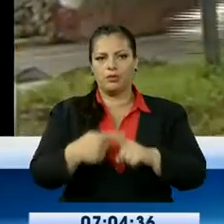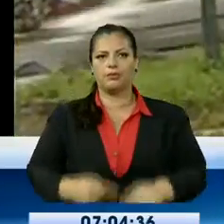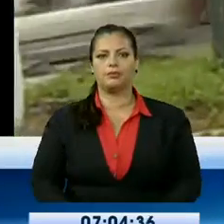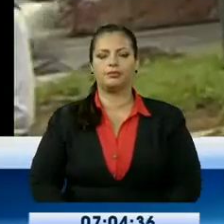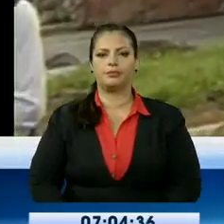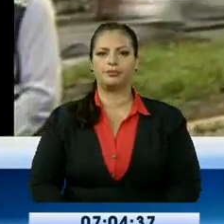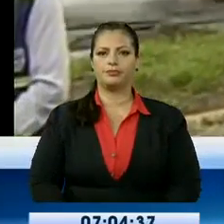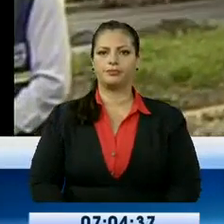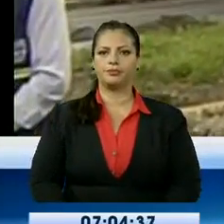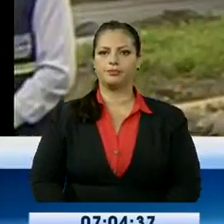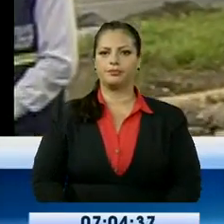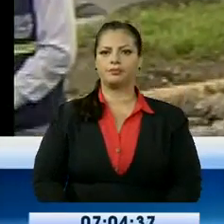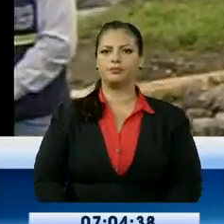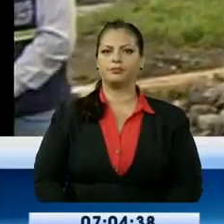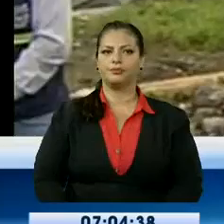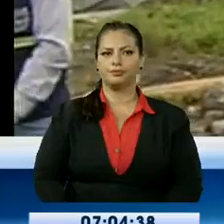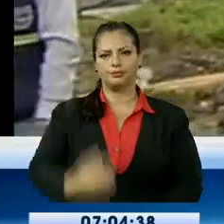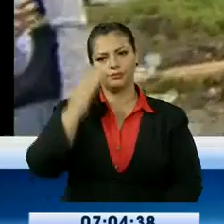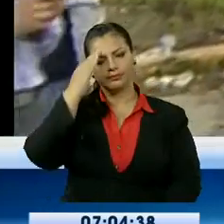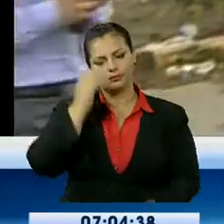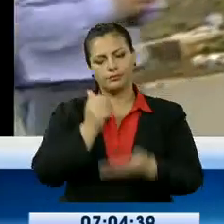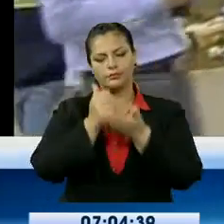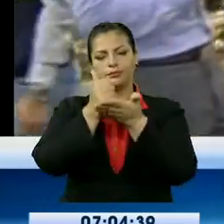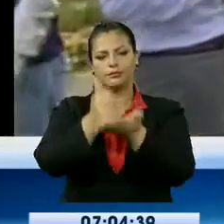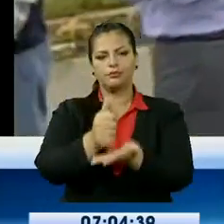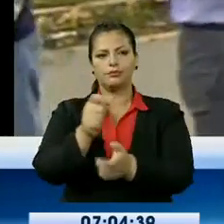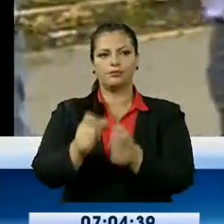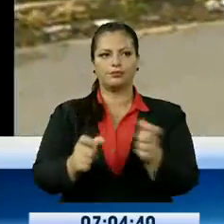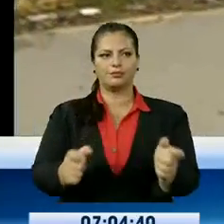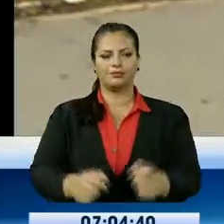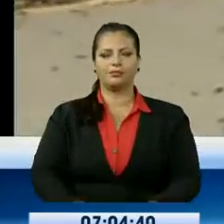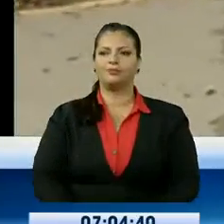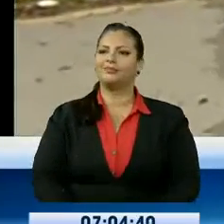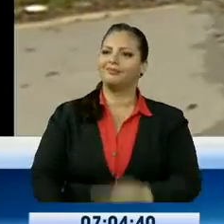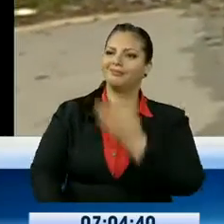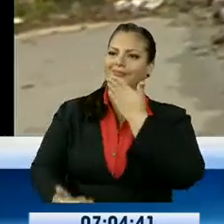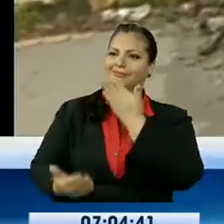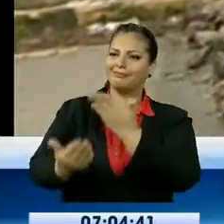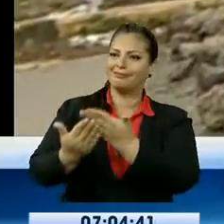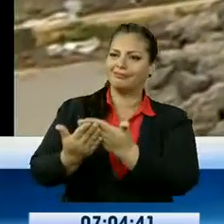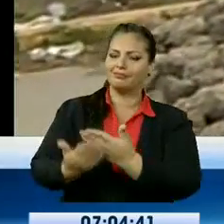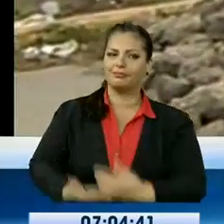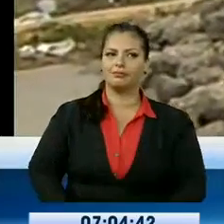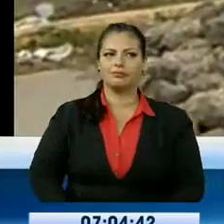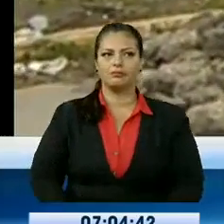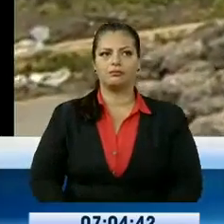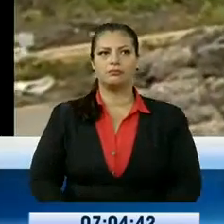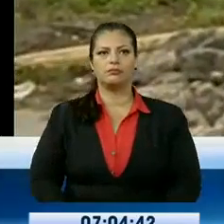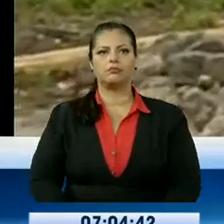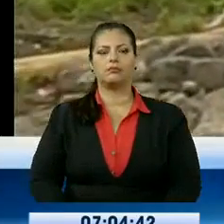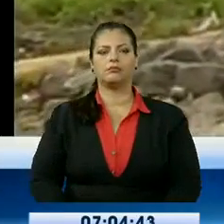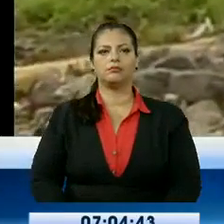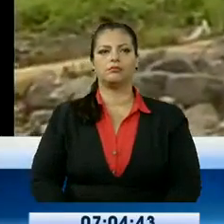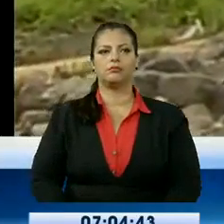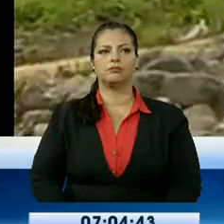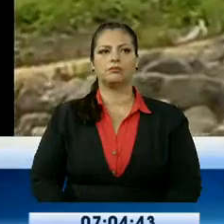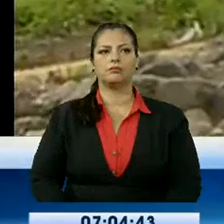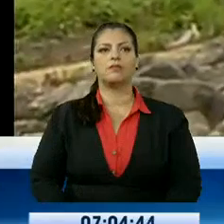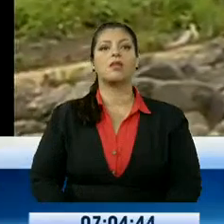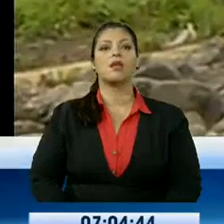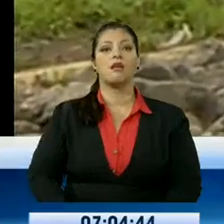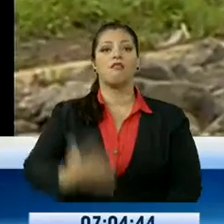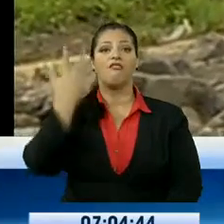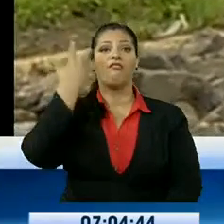de los ciudadanos. Muchas gracias. Pase bien, excelente día. Ya escucharon, el 16 de abril ya estará demolido